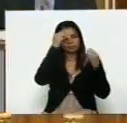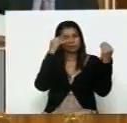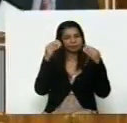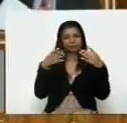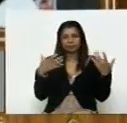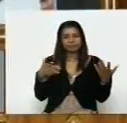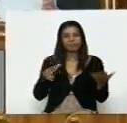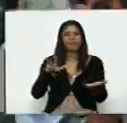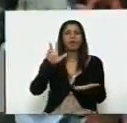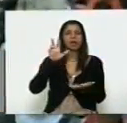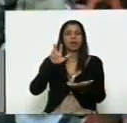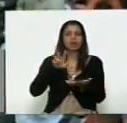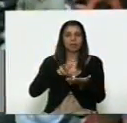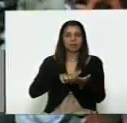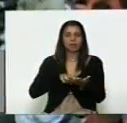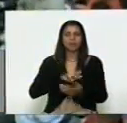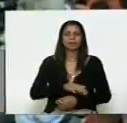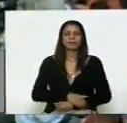Aprobado.